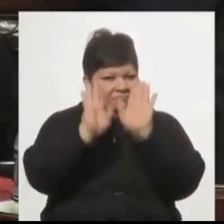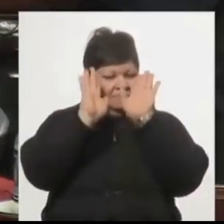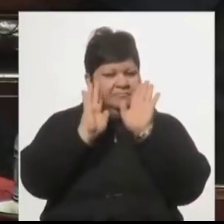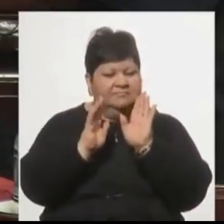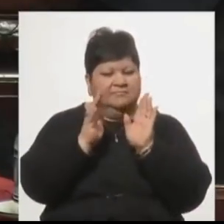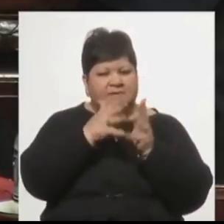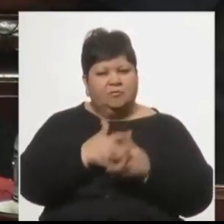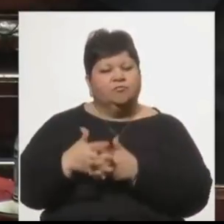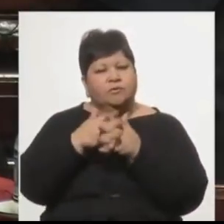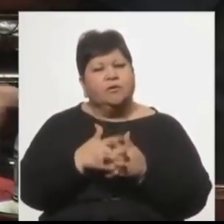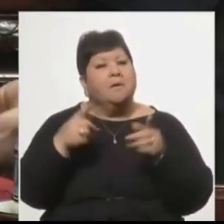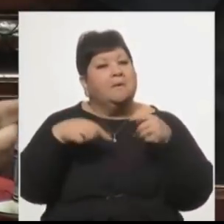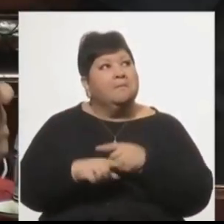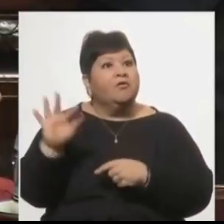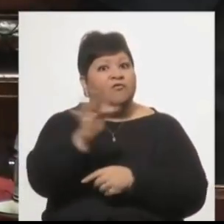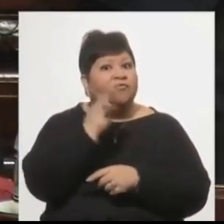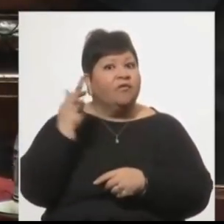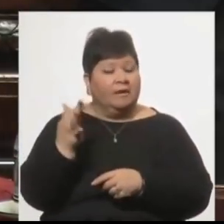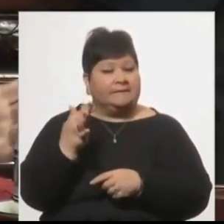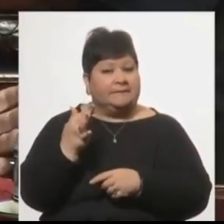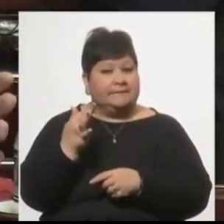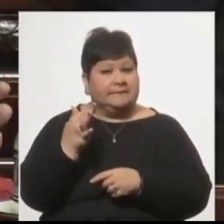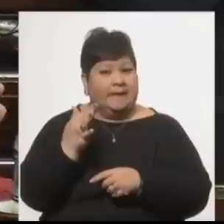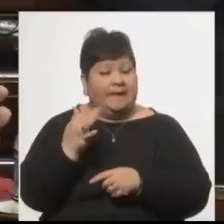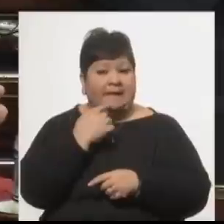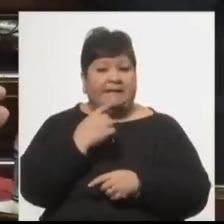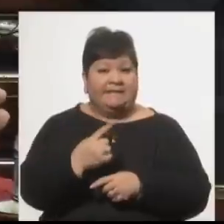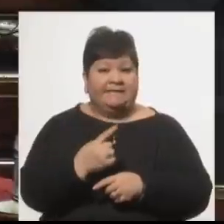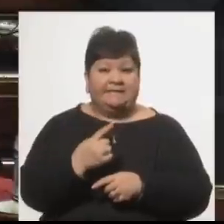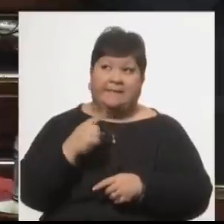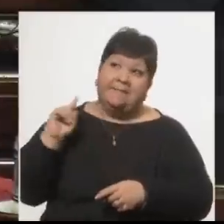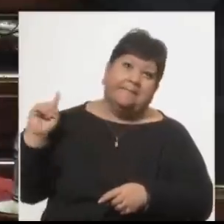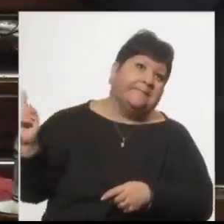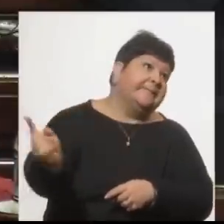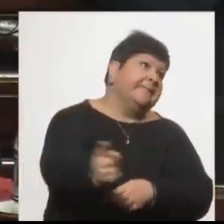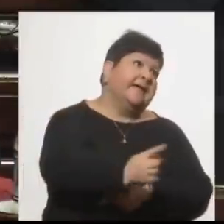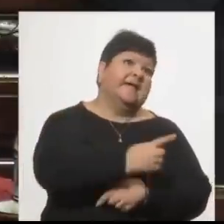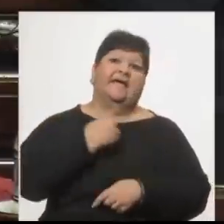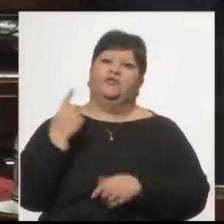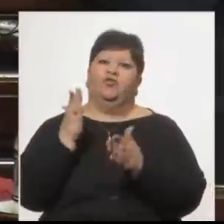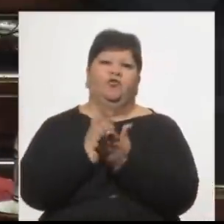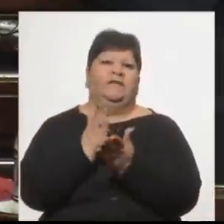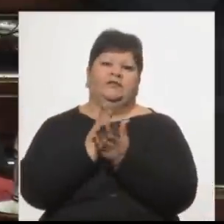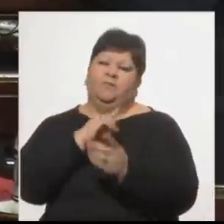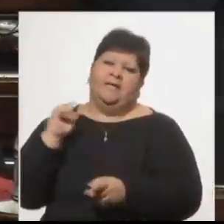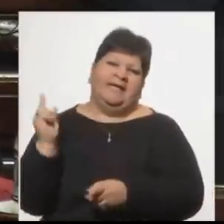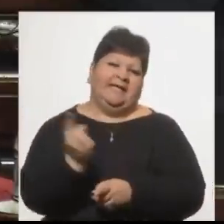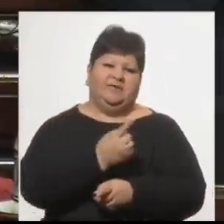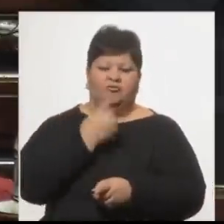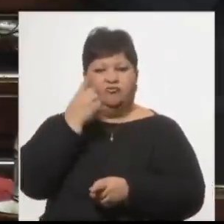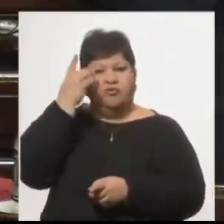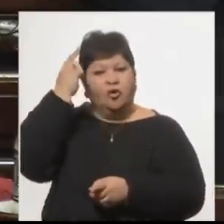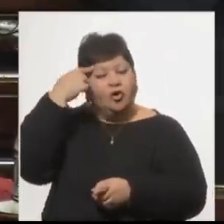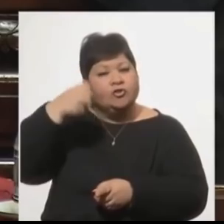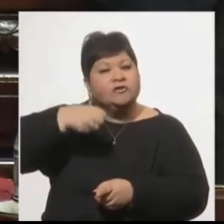la Francia la que introdujo la laicidad, la que introdujo el concepto de república laica, que